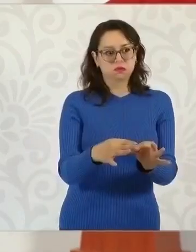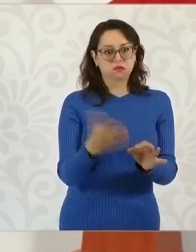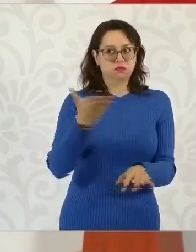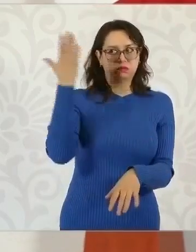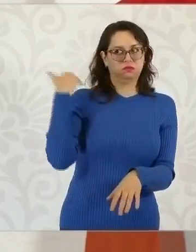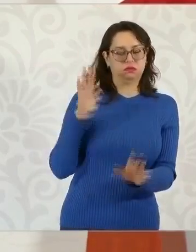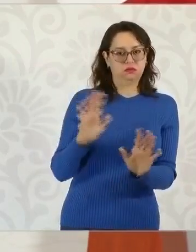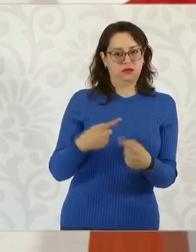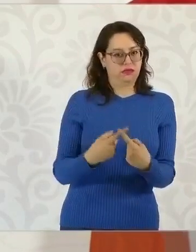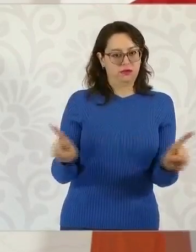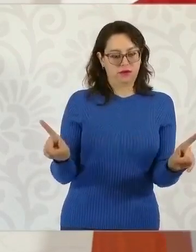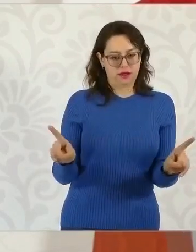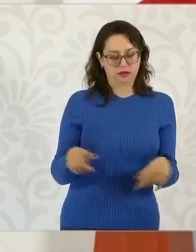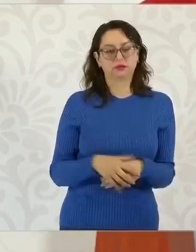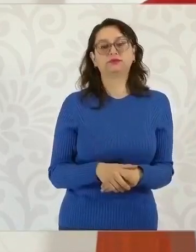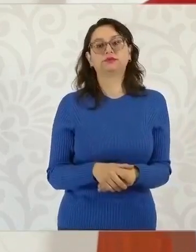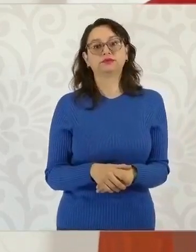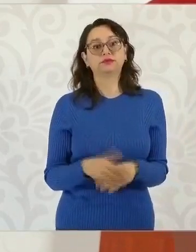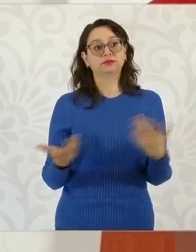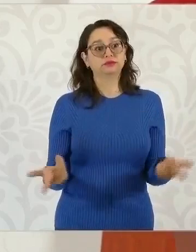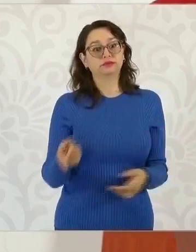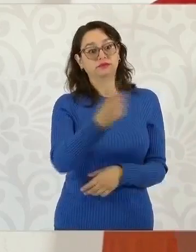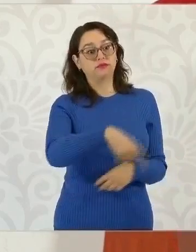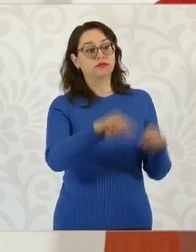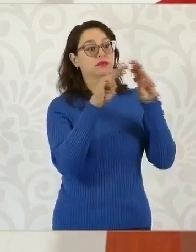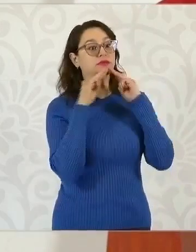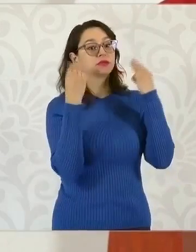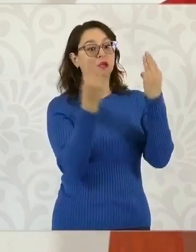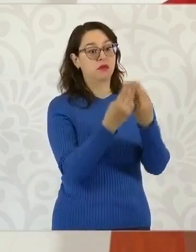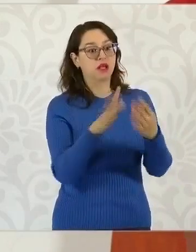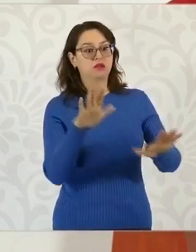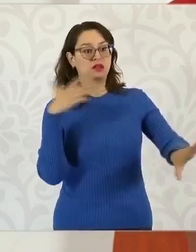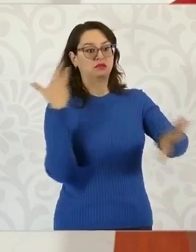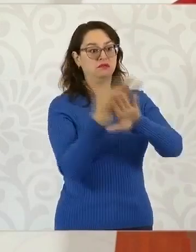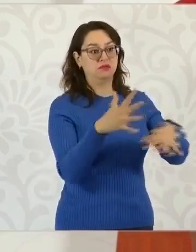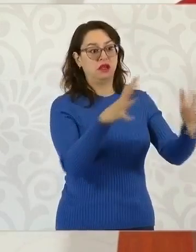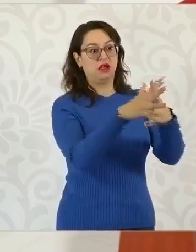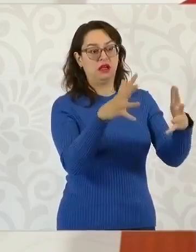las consecuencias de la guerra contra el narco, la detención de García Luna,